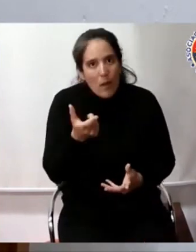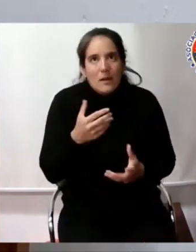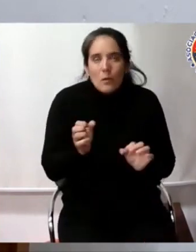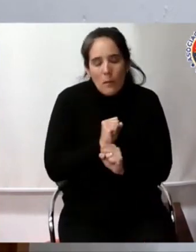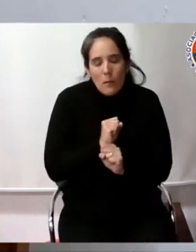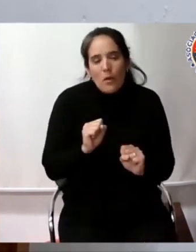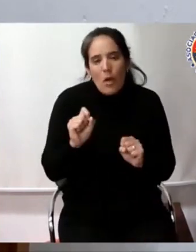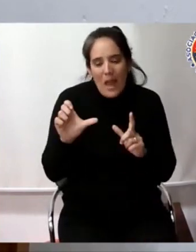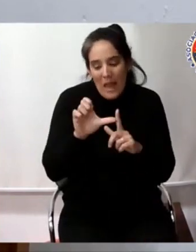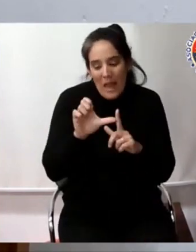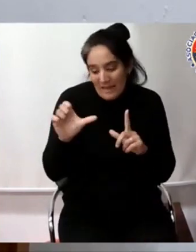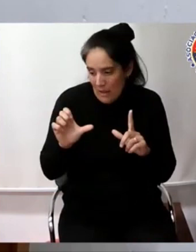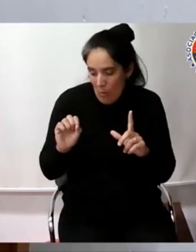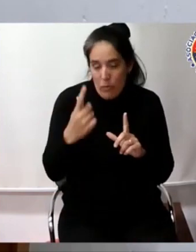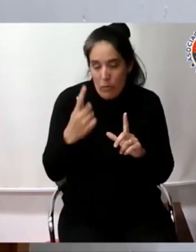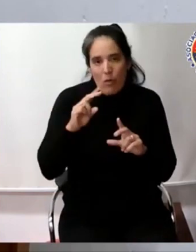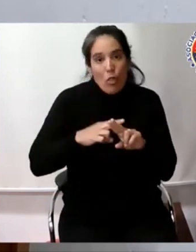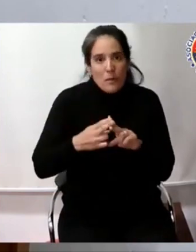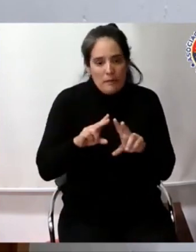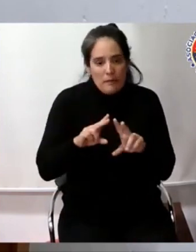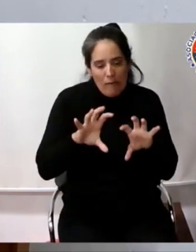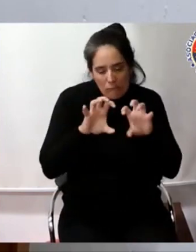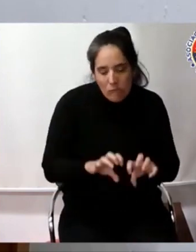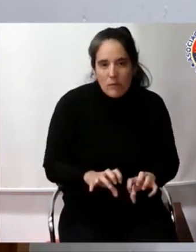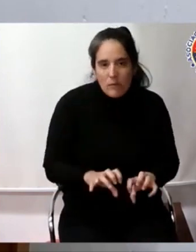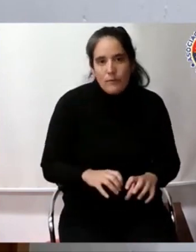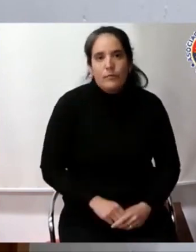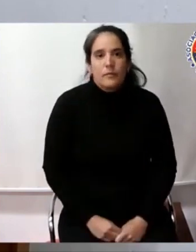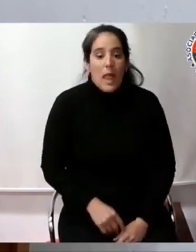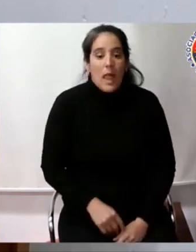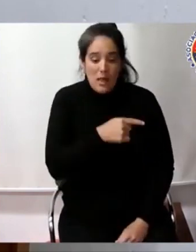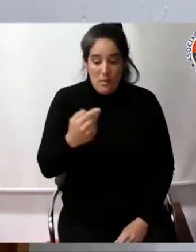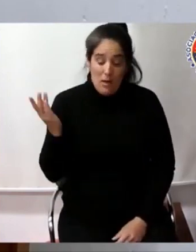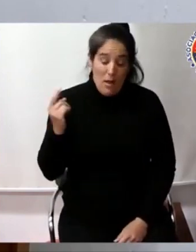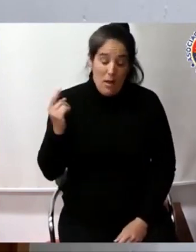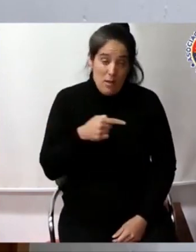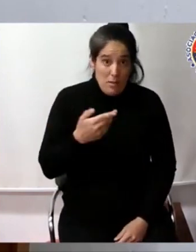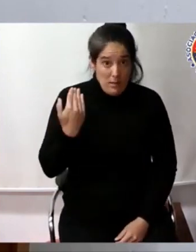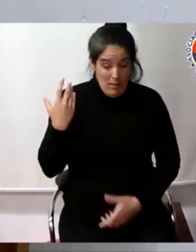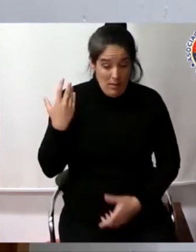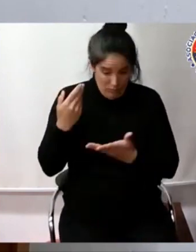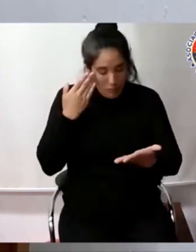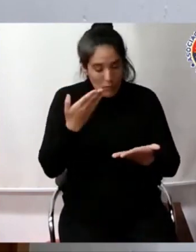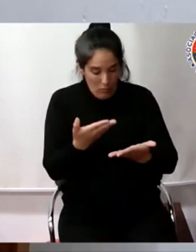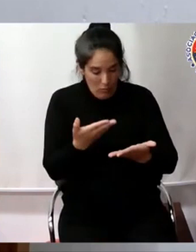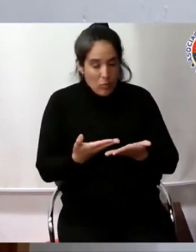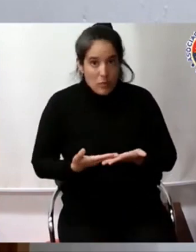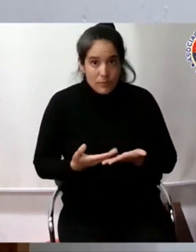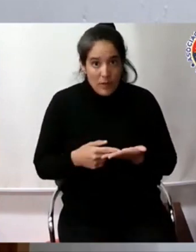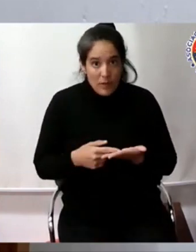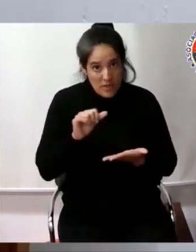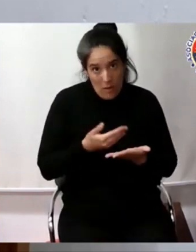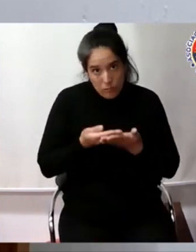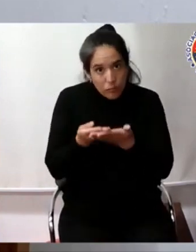corriente La semana pasada me han hecho llegar la carta con la firmas la cual haré llegar a la mesa